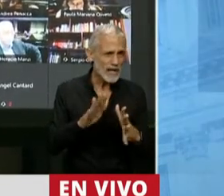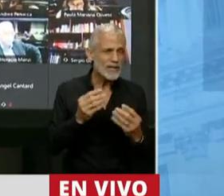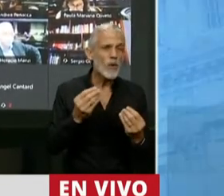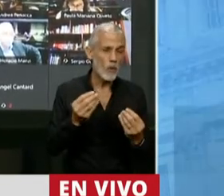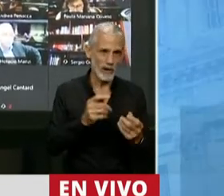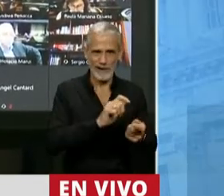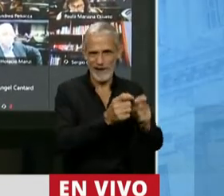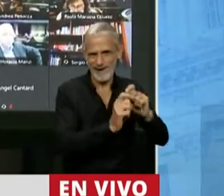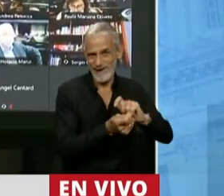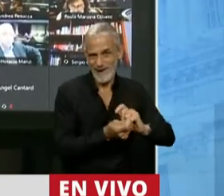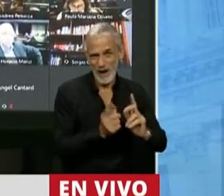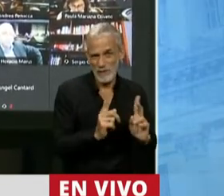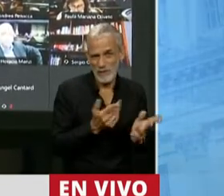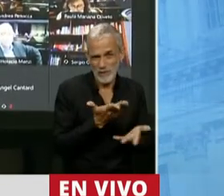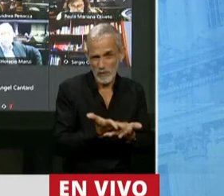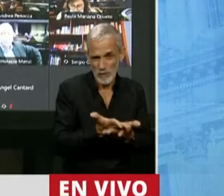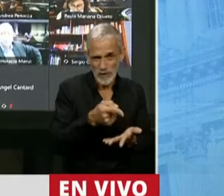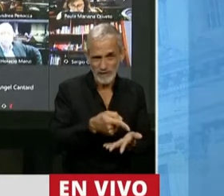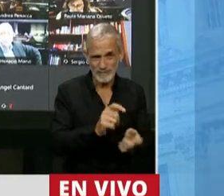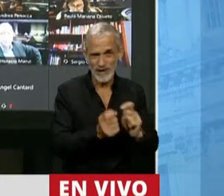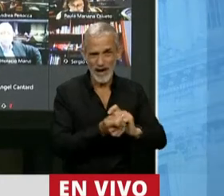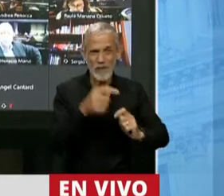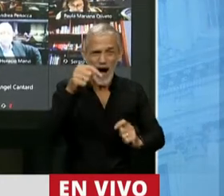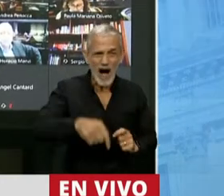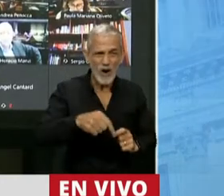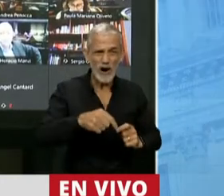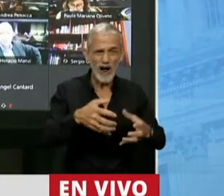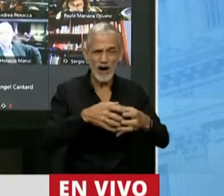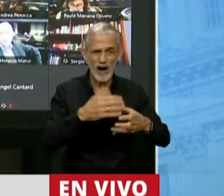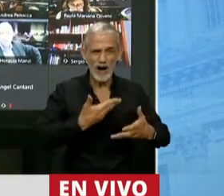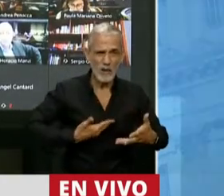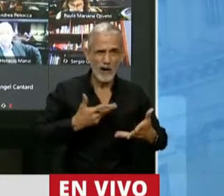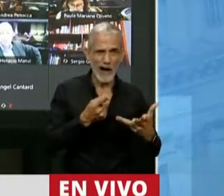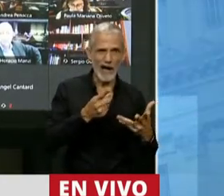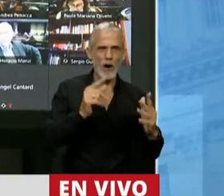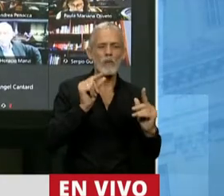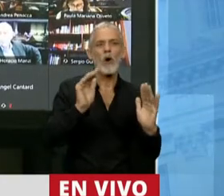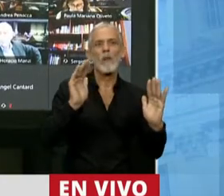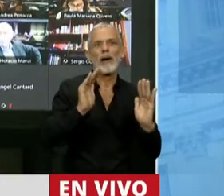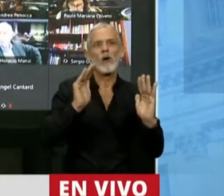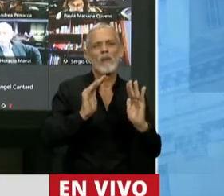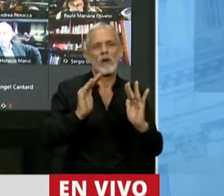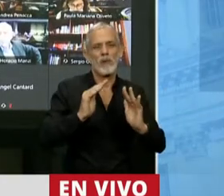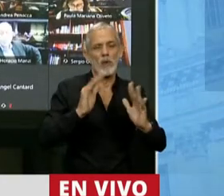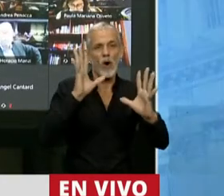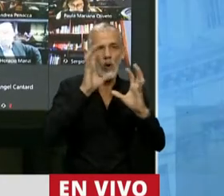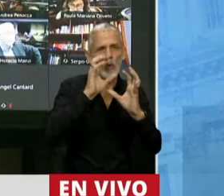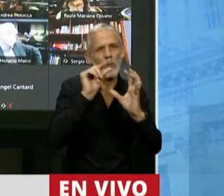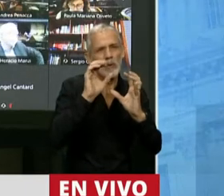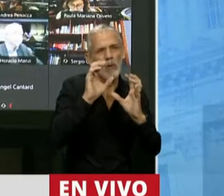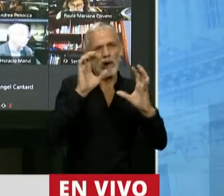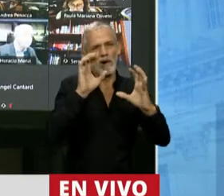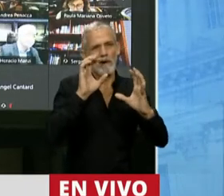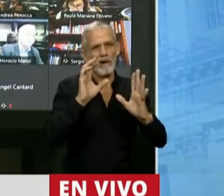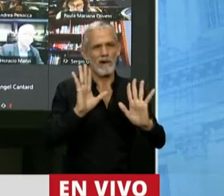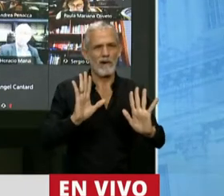son las modificaciones que ahora propone el oficialismo para atenuar un poco la perversidad de